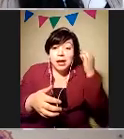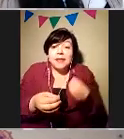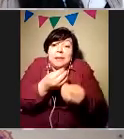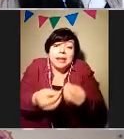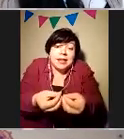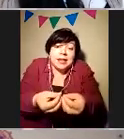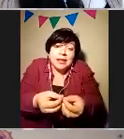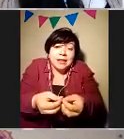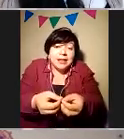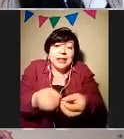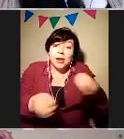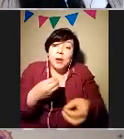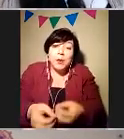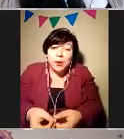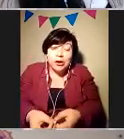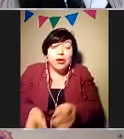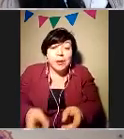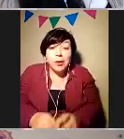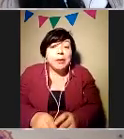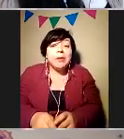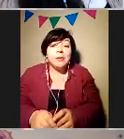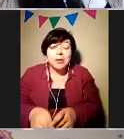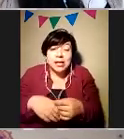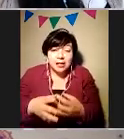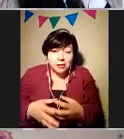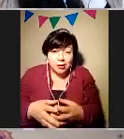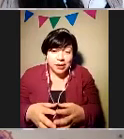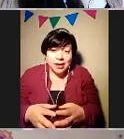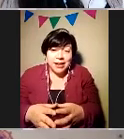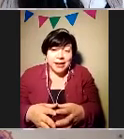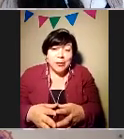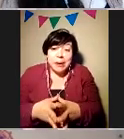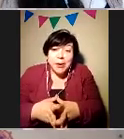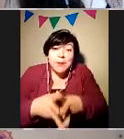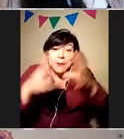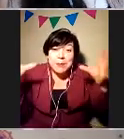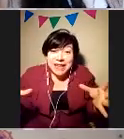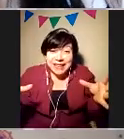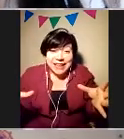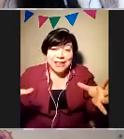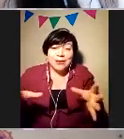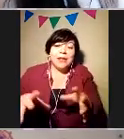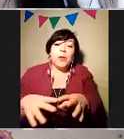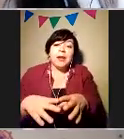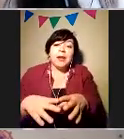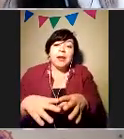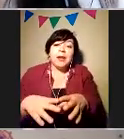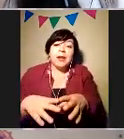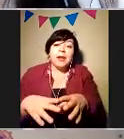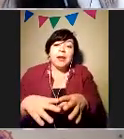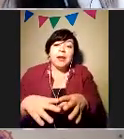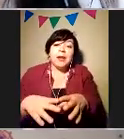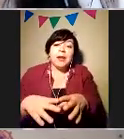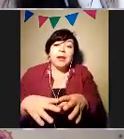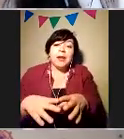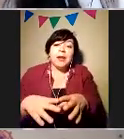Claro, hoy en día lo que sucede ya no es un lujo, o no lo vemos como un lujo, pero sigue siéndolo, porque compramos en un volumen grande y no nos damos cuenta